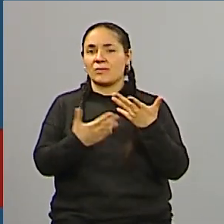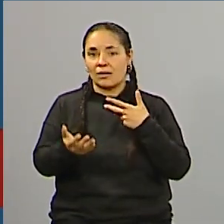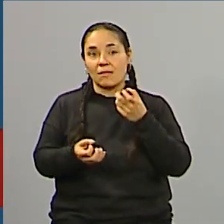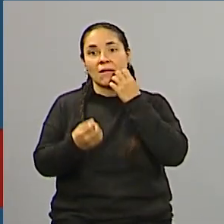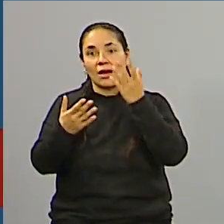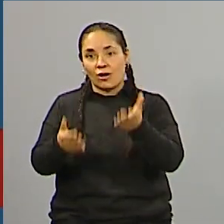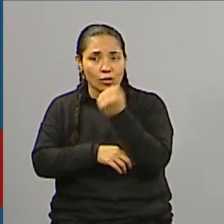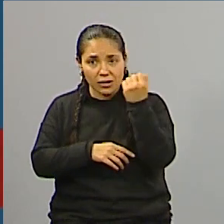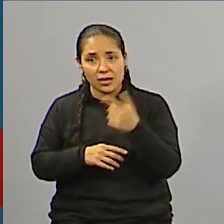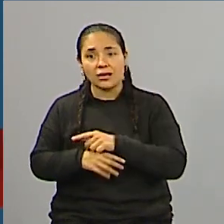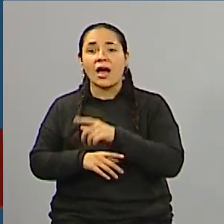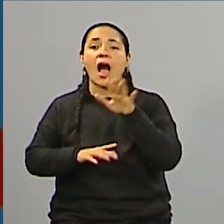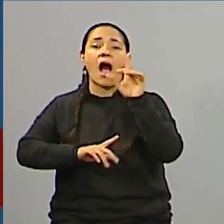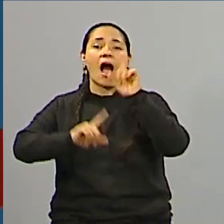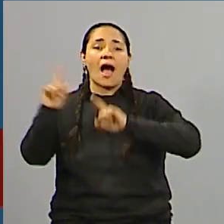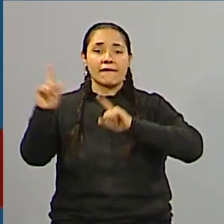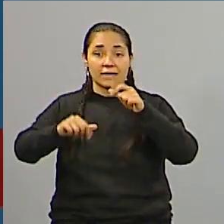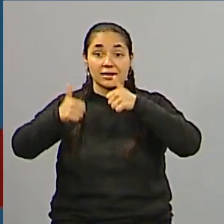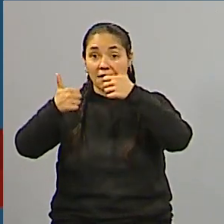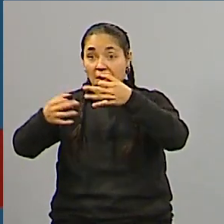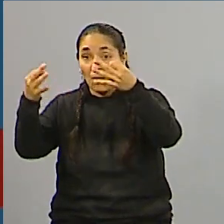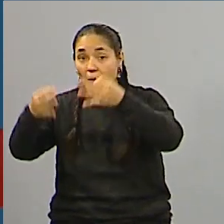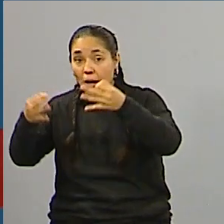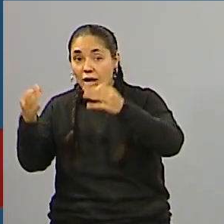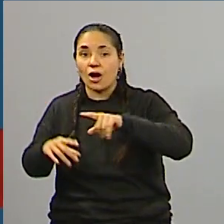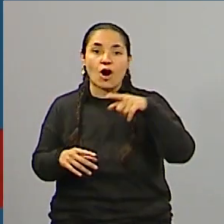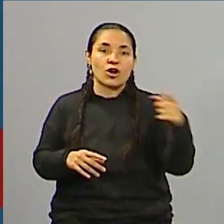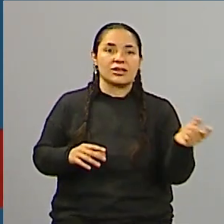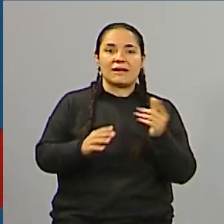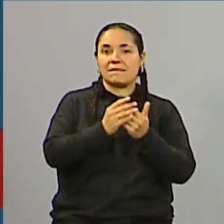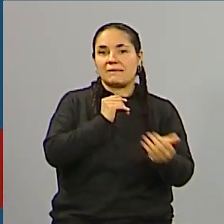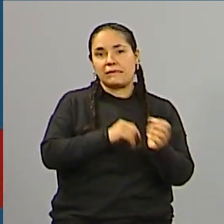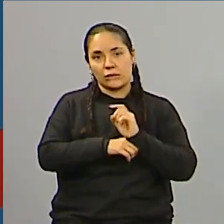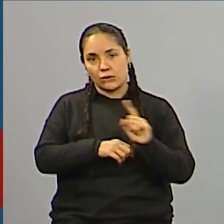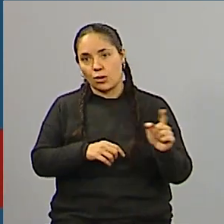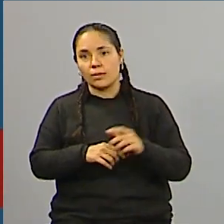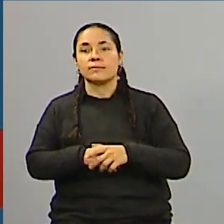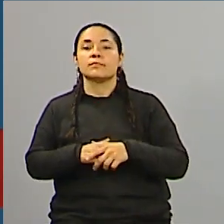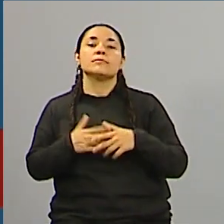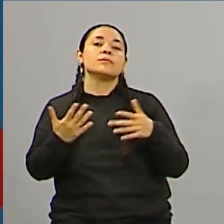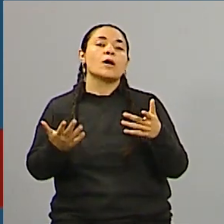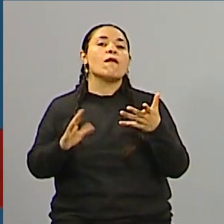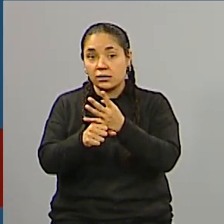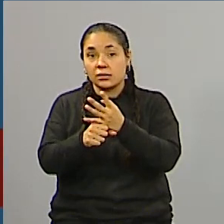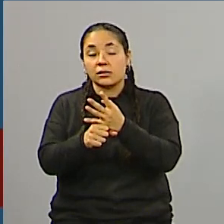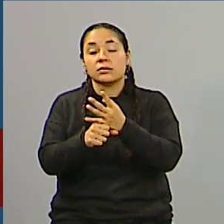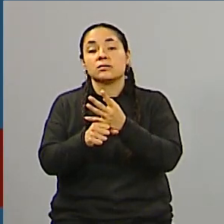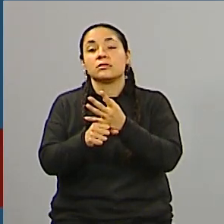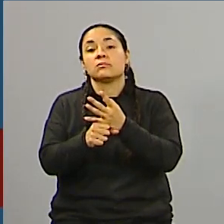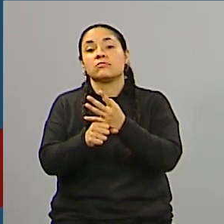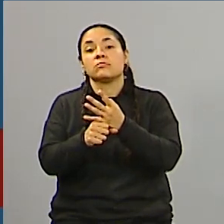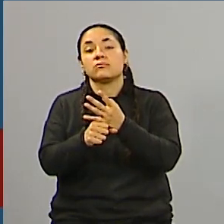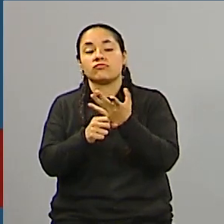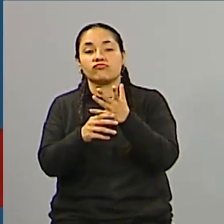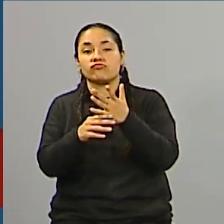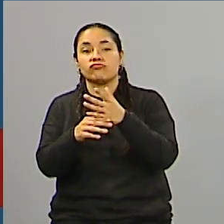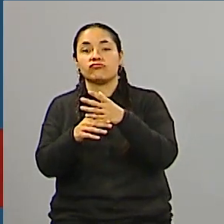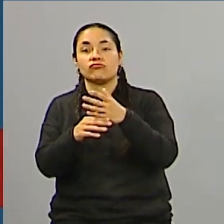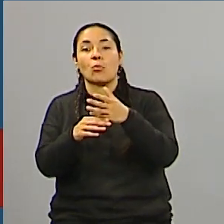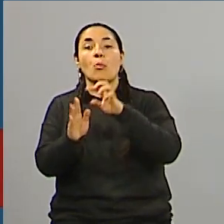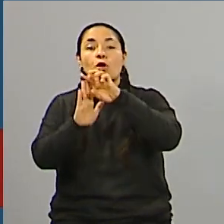es una tarea municipal. Tal cual. Bueno, Carlos, se nos acaba el tiempo, pero bueno, queríamos conocer la propuesta, le deseamos éxito, por supuesto, y